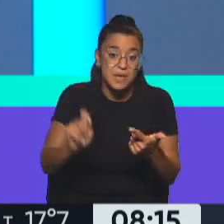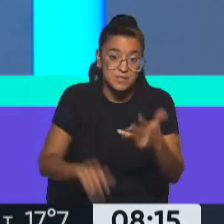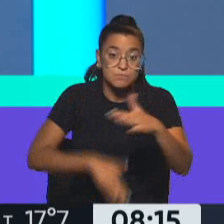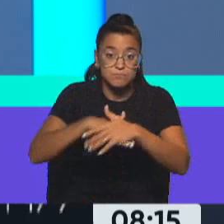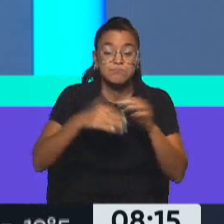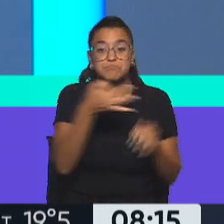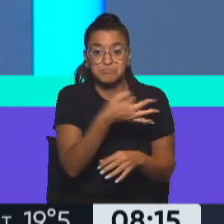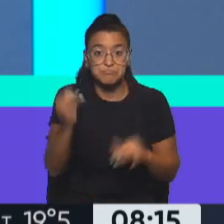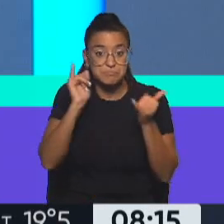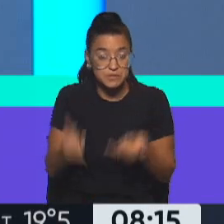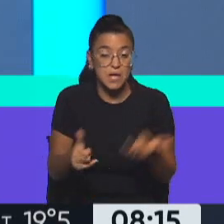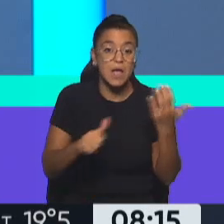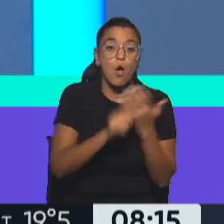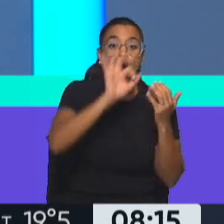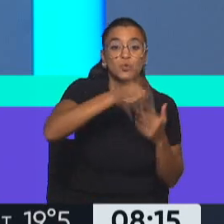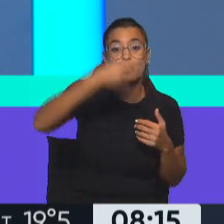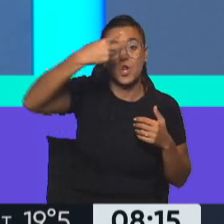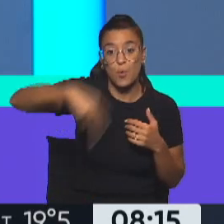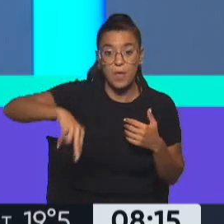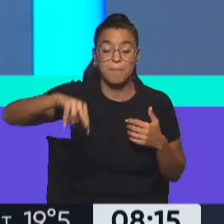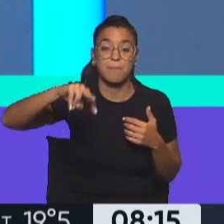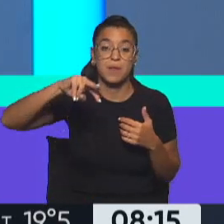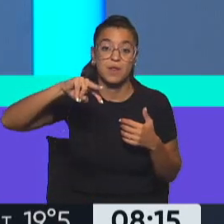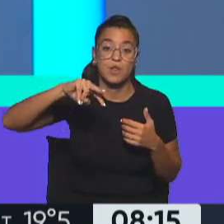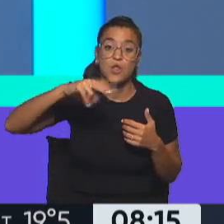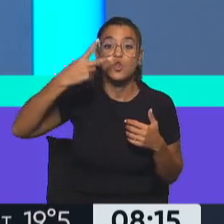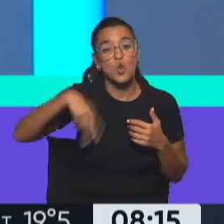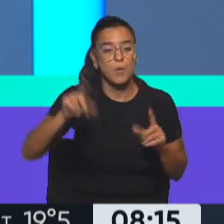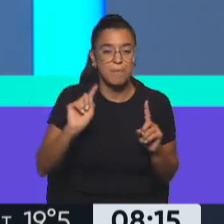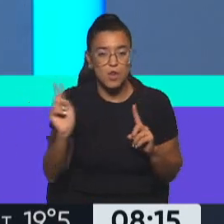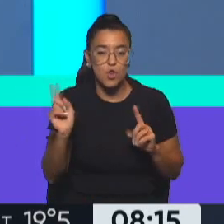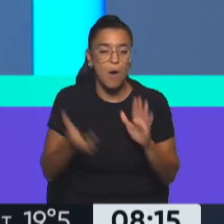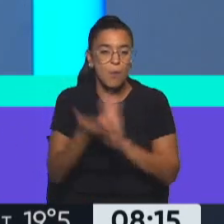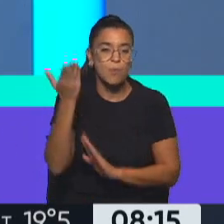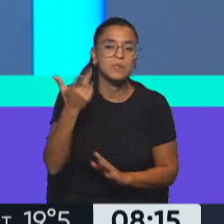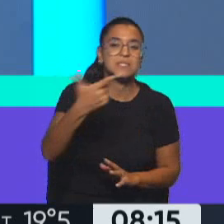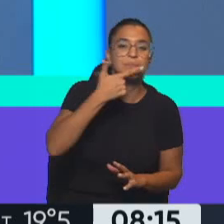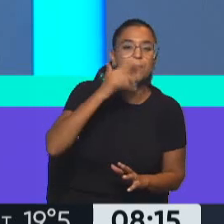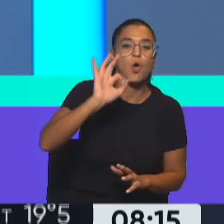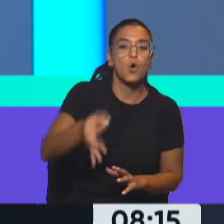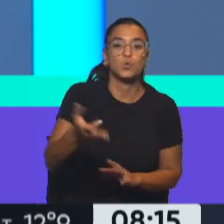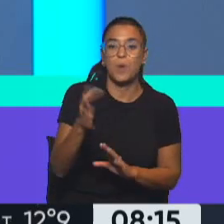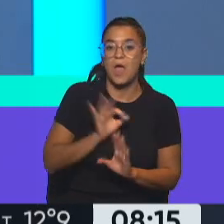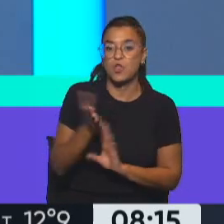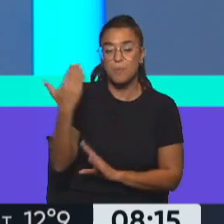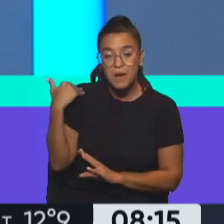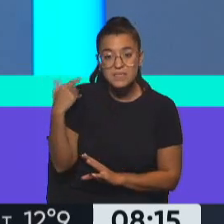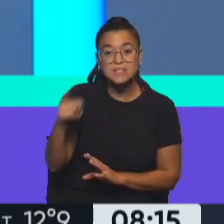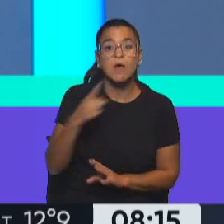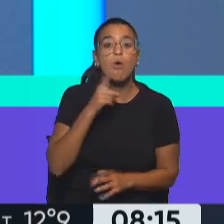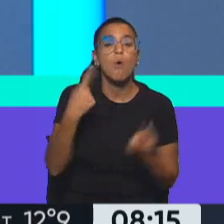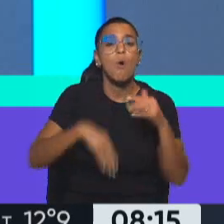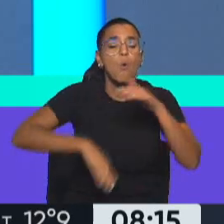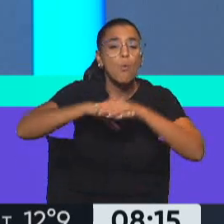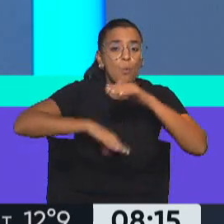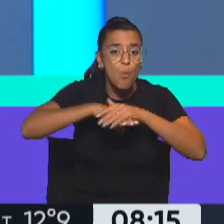fueron efectivos, o sea, la carne en octubre, noviembre ya volvió a aumentar, pero septiembre, octubre del año pasado, cuando se pusieron los